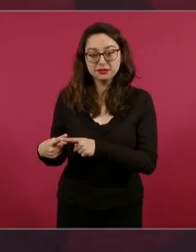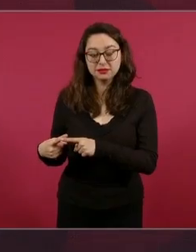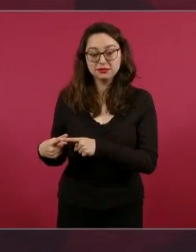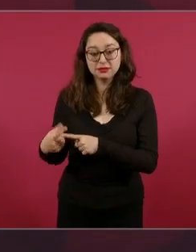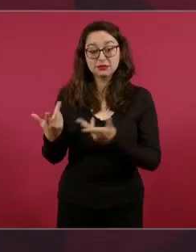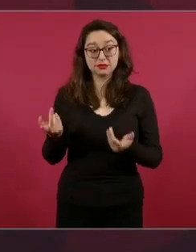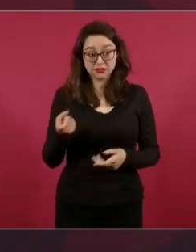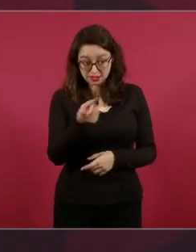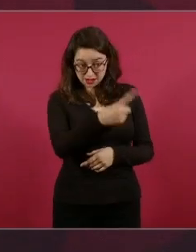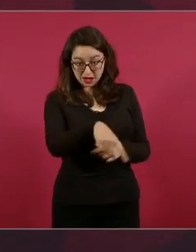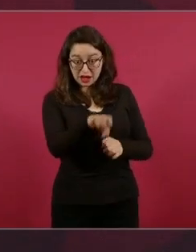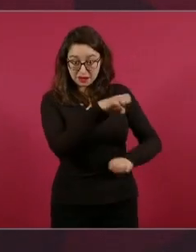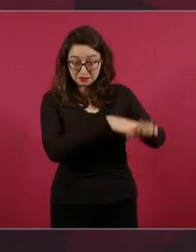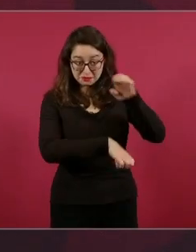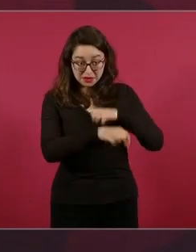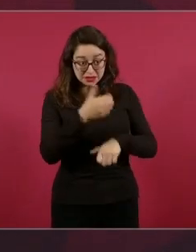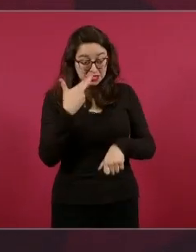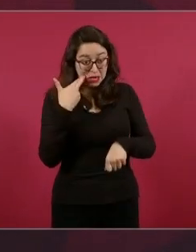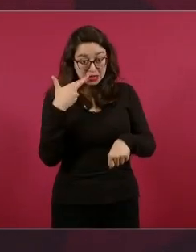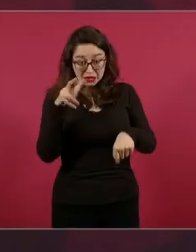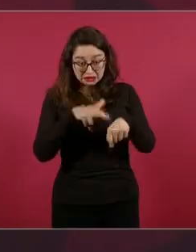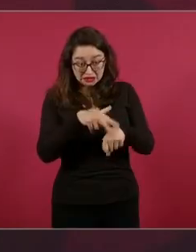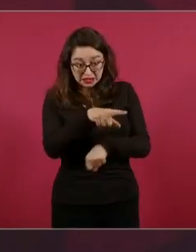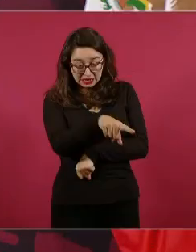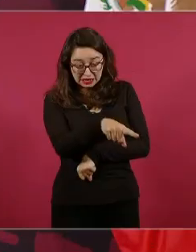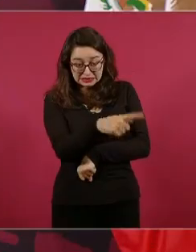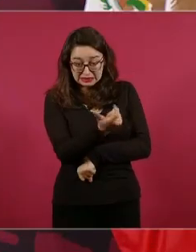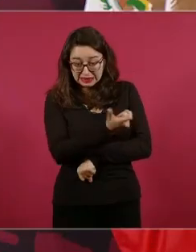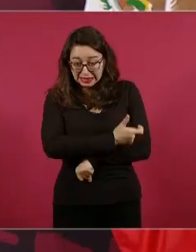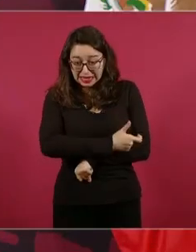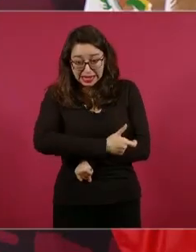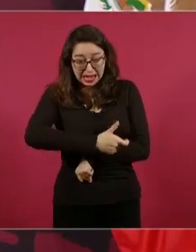que se llevan años construyendo.